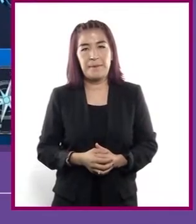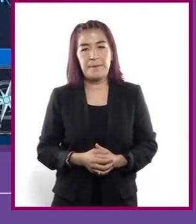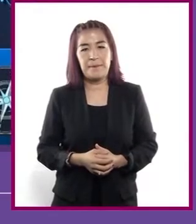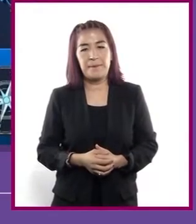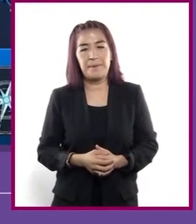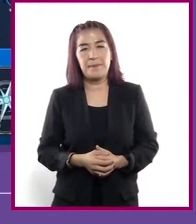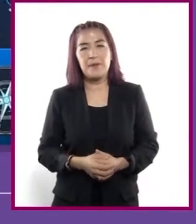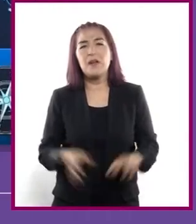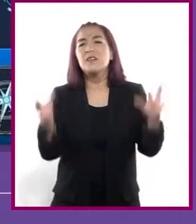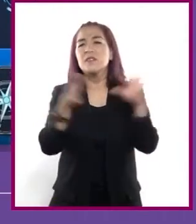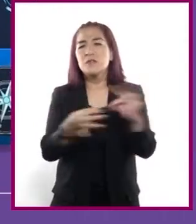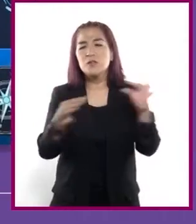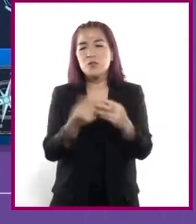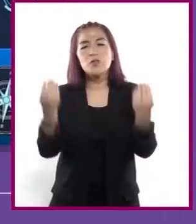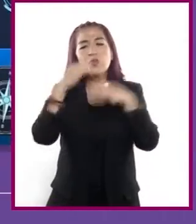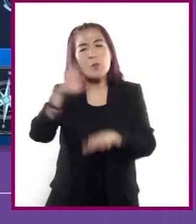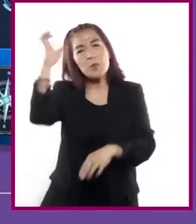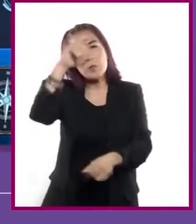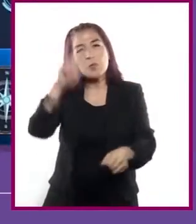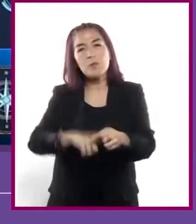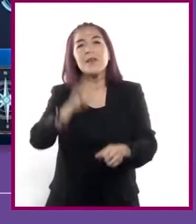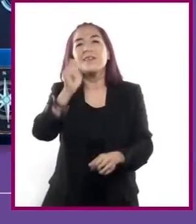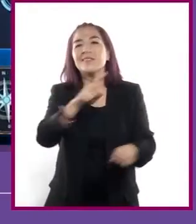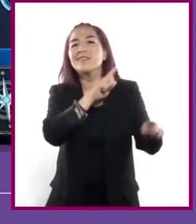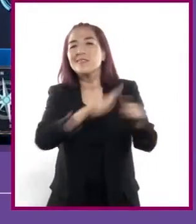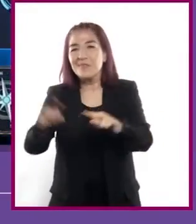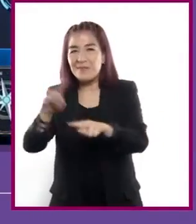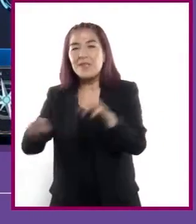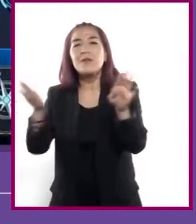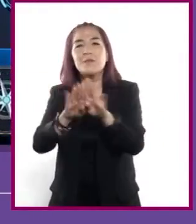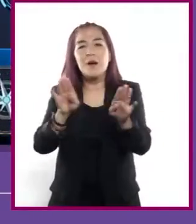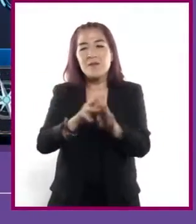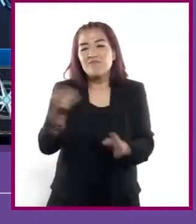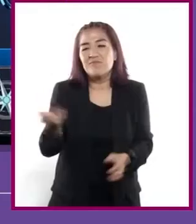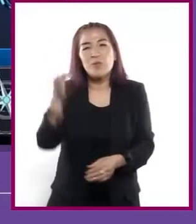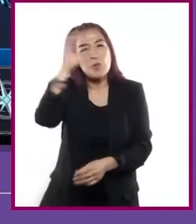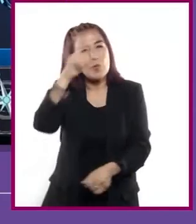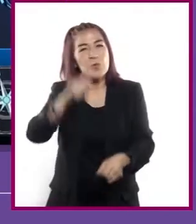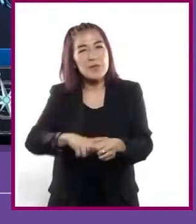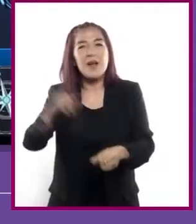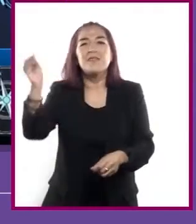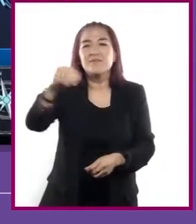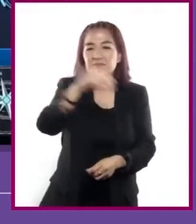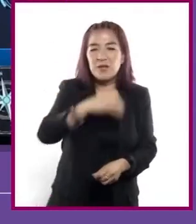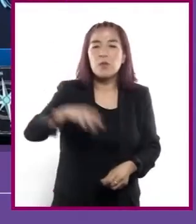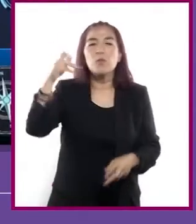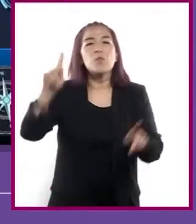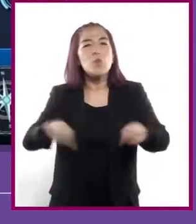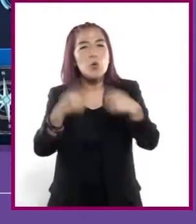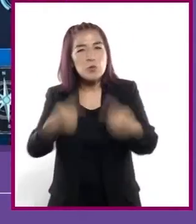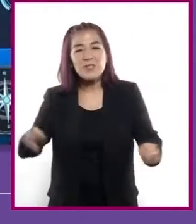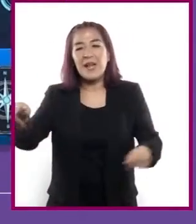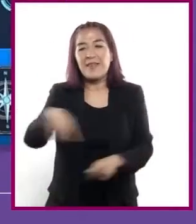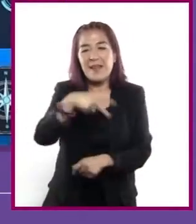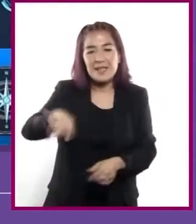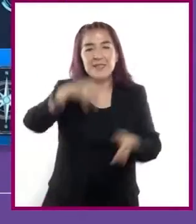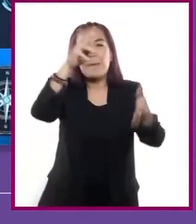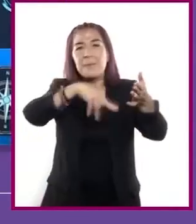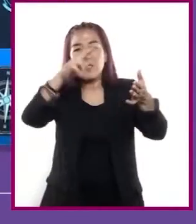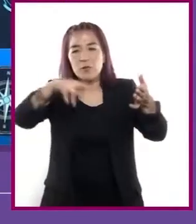Hablar de cultura en México es hablar de una diversidad de manifestaciones culturales como música, danza,